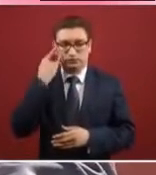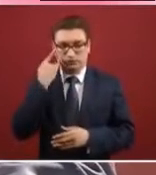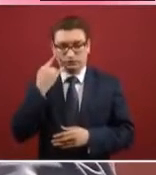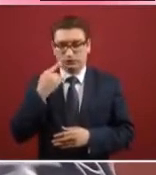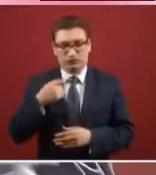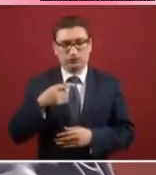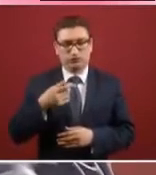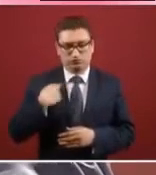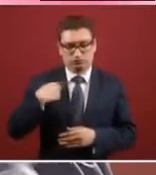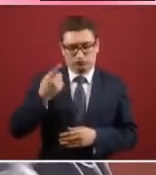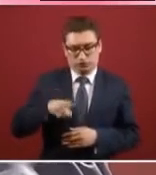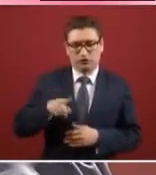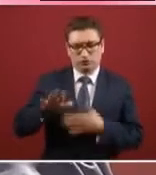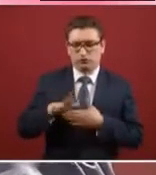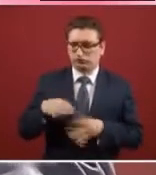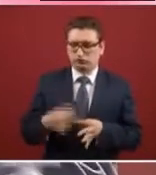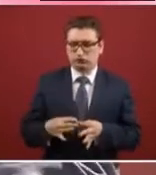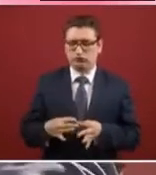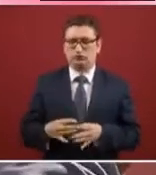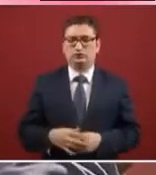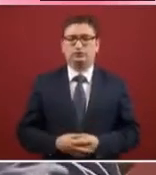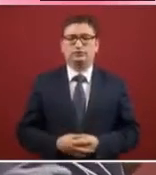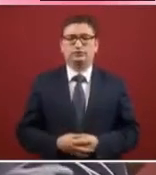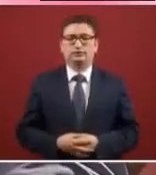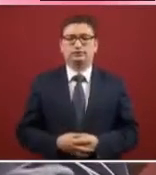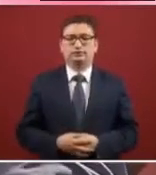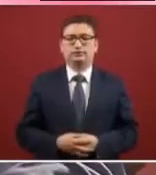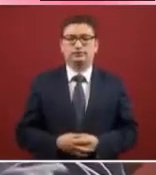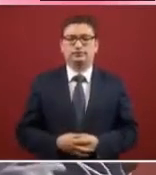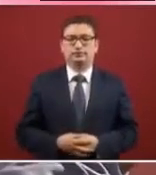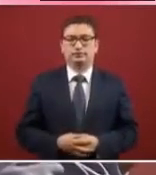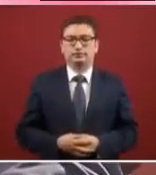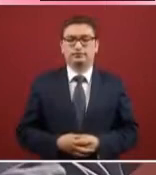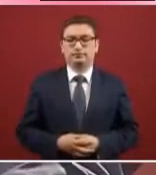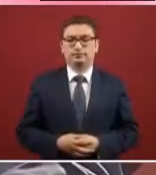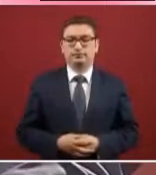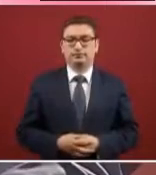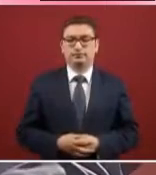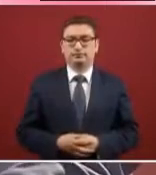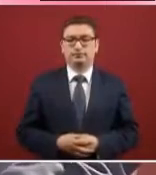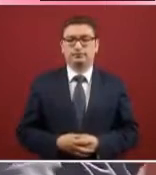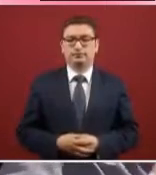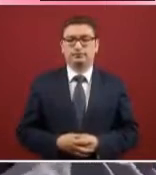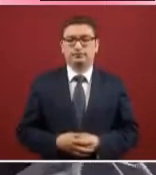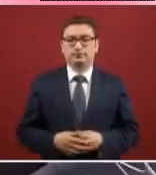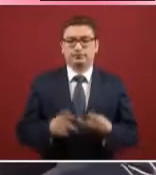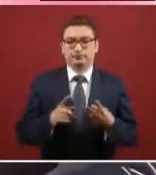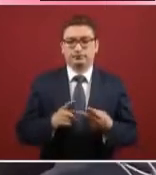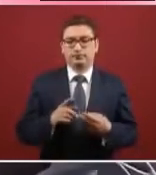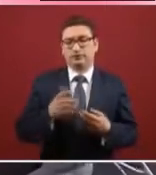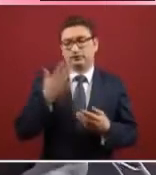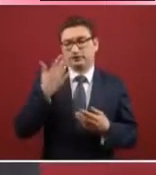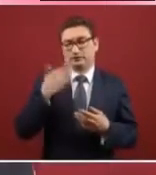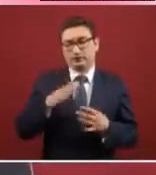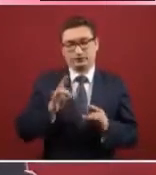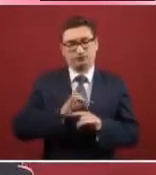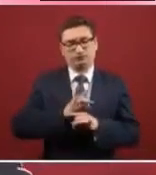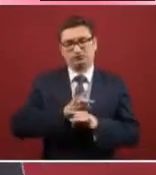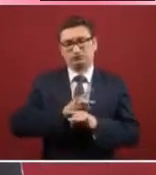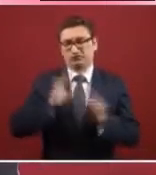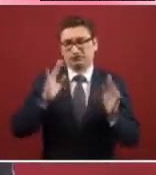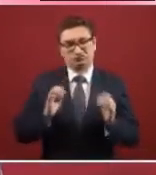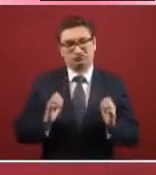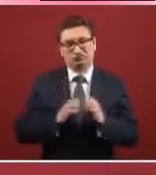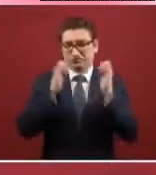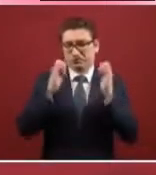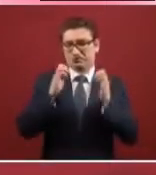Ciudad Carmen. That's going to happen. Ahora, next, por la emergencia, due to the emergency, porque